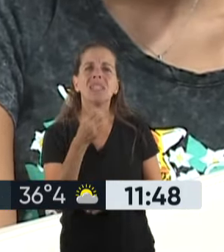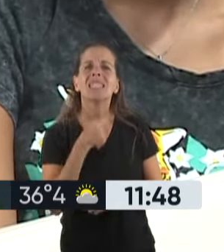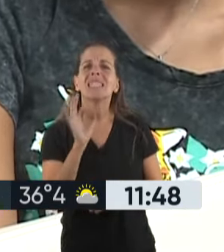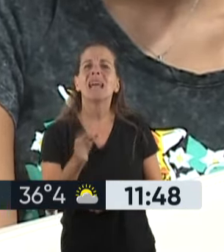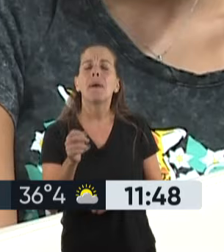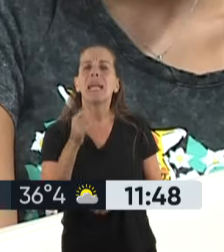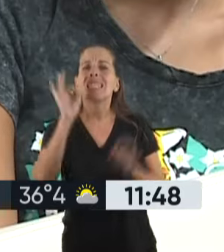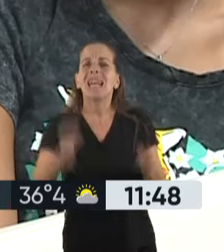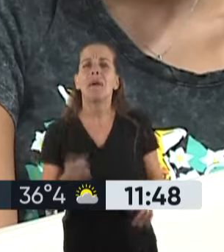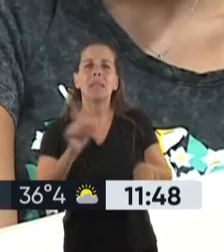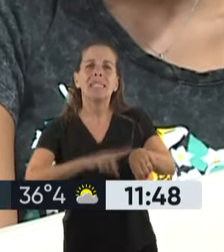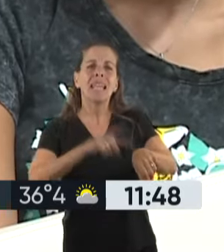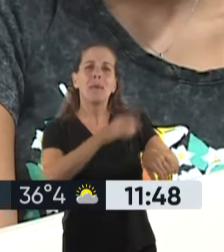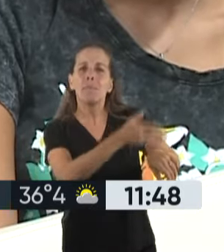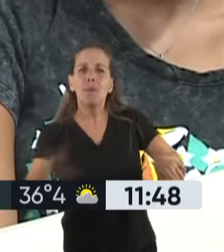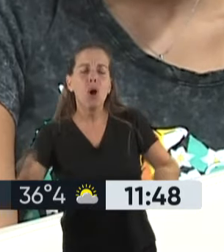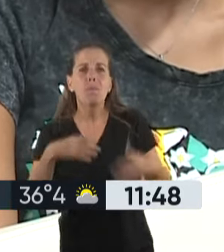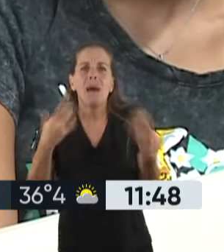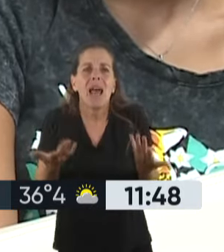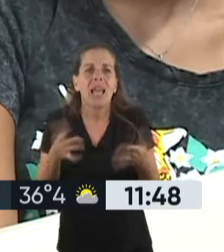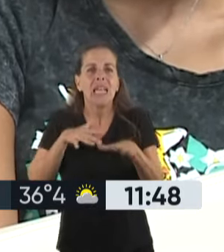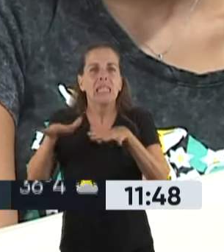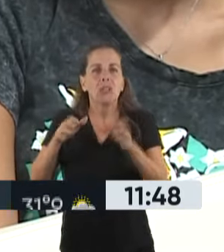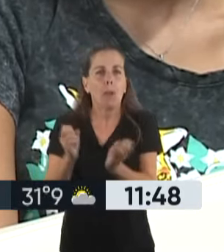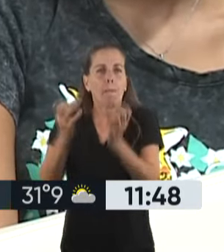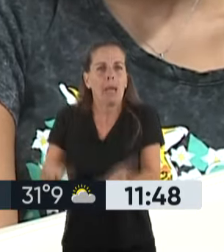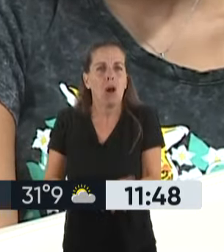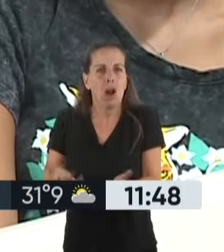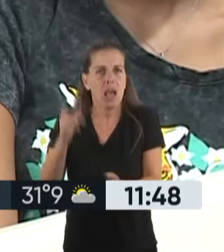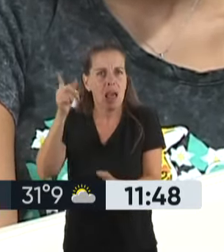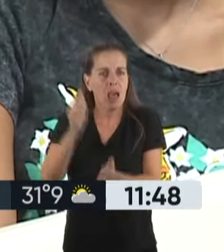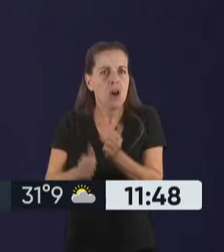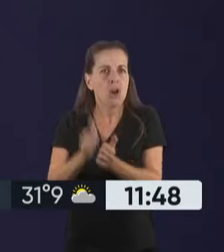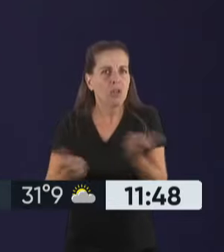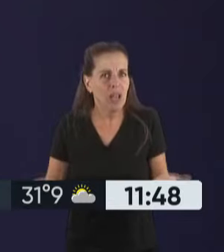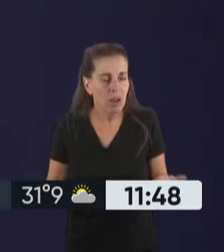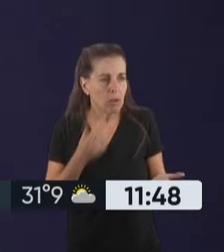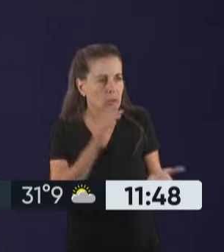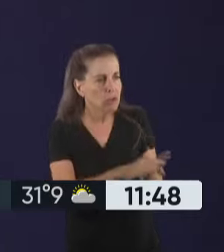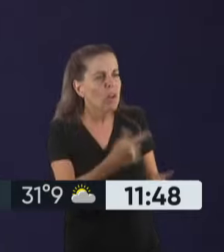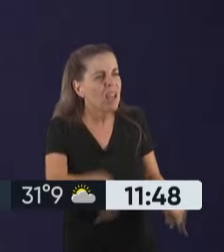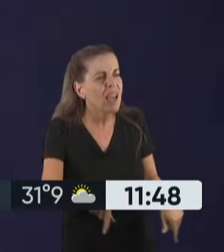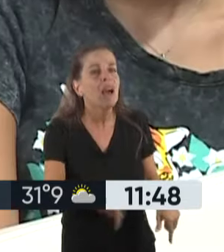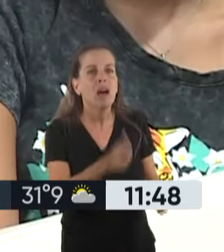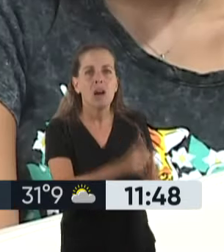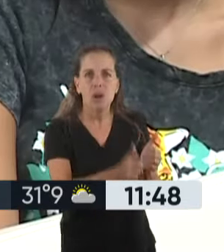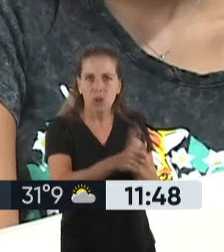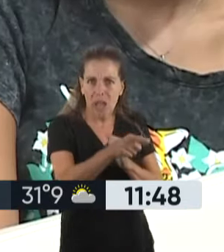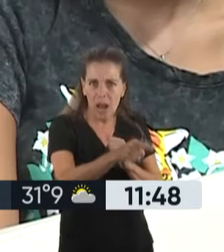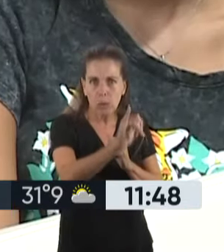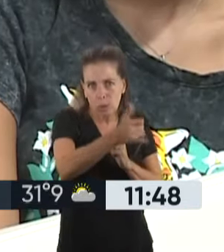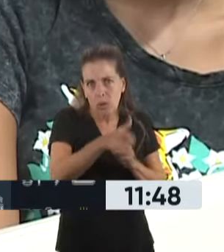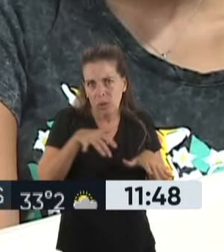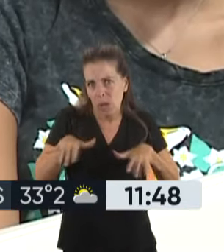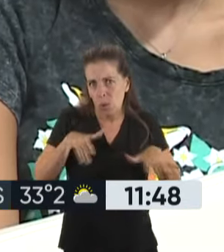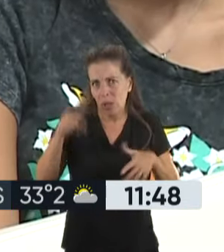así para que las cosas empiecen a mejorar O se empiece a ver una mejora te referís a Perdóname a Rosario Sí con lo que está pasando